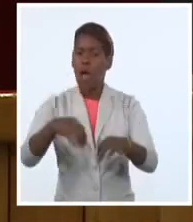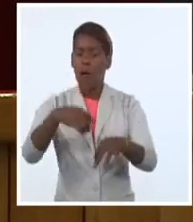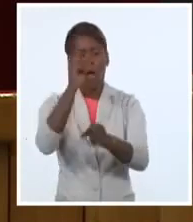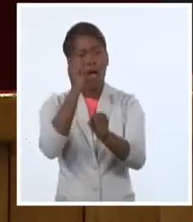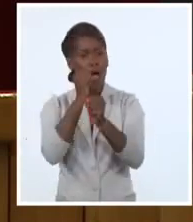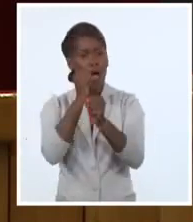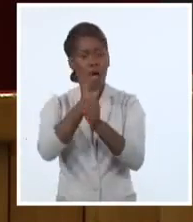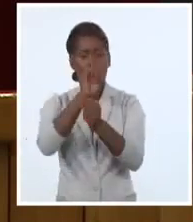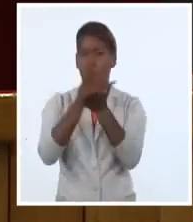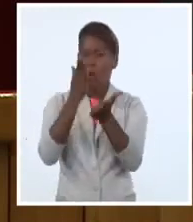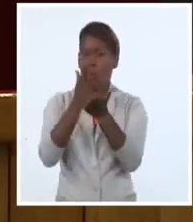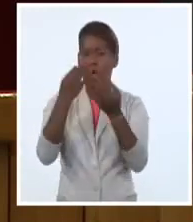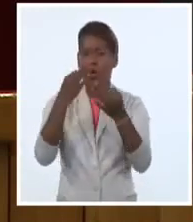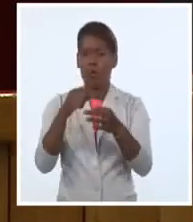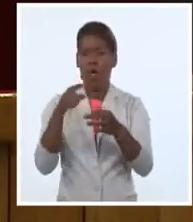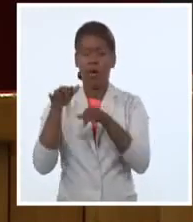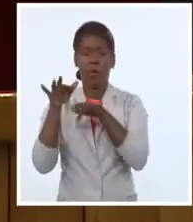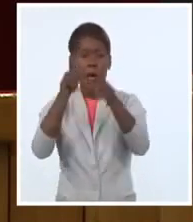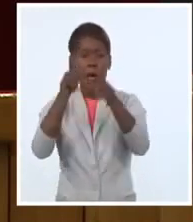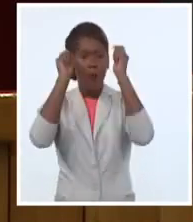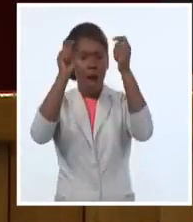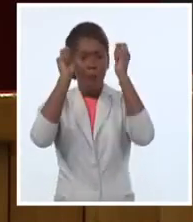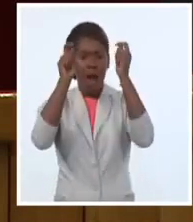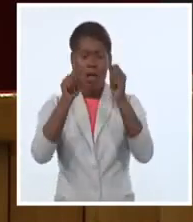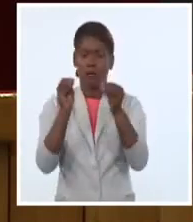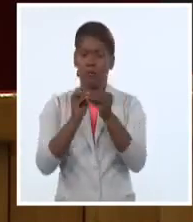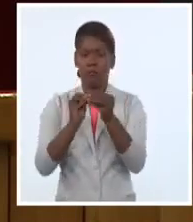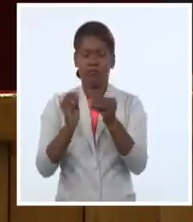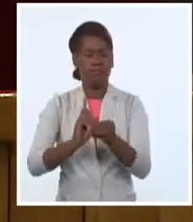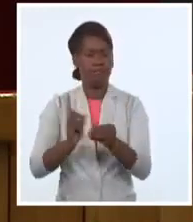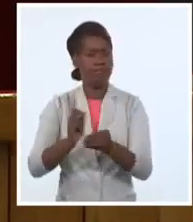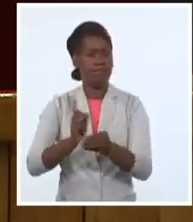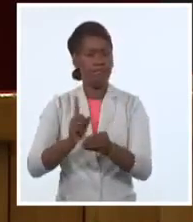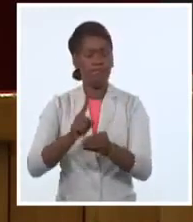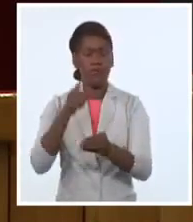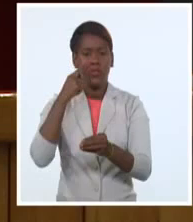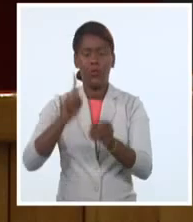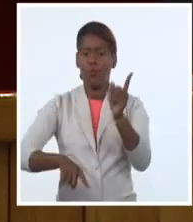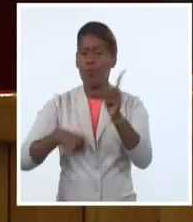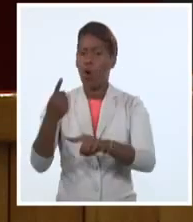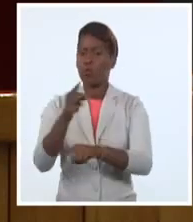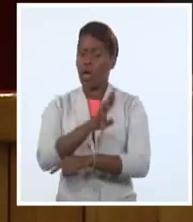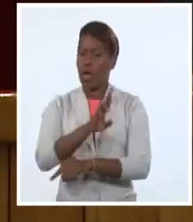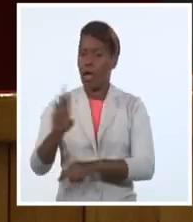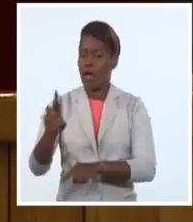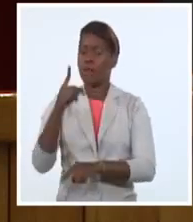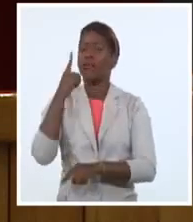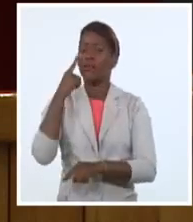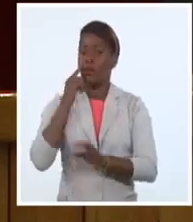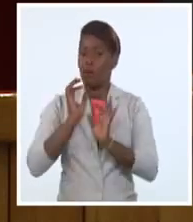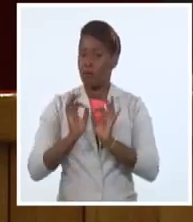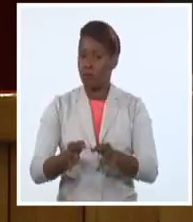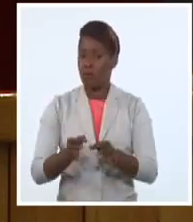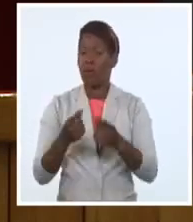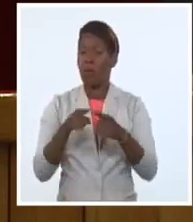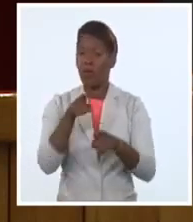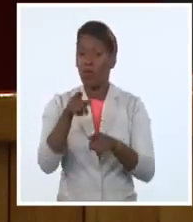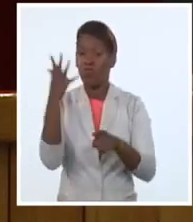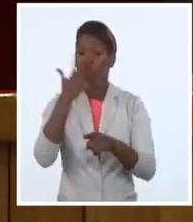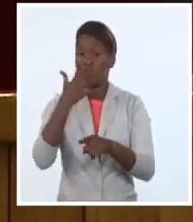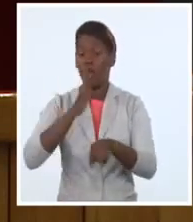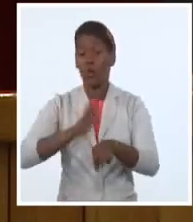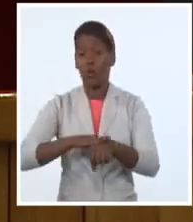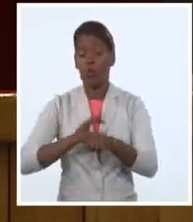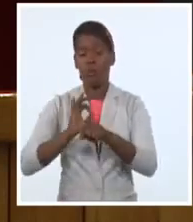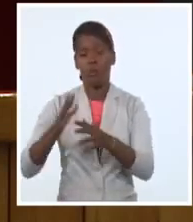orden constitucional y posicionarse como discrepancia al socialismo, y más aún cuando todo ello se hace siguiendo un guión